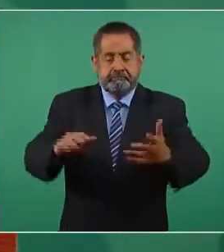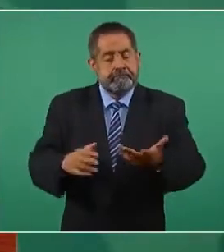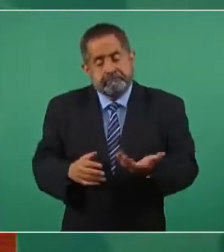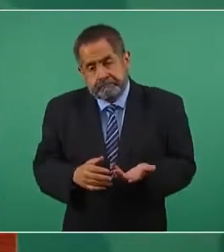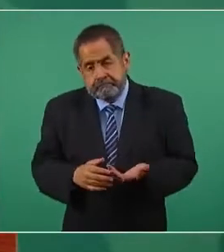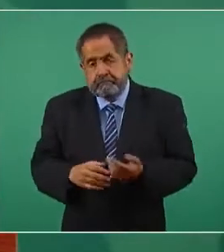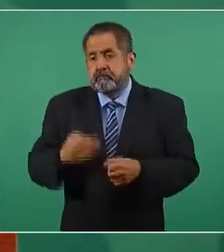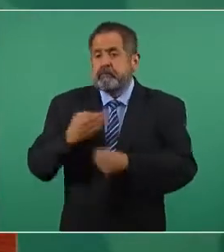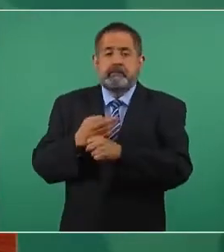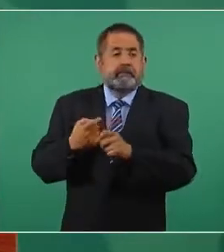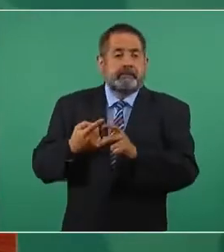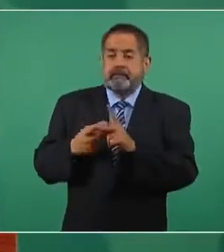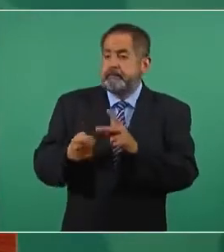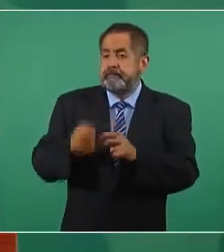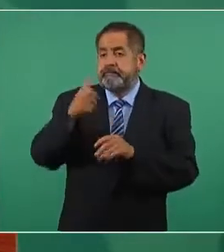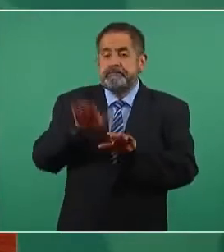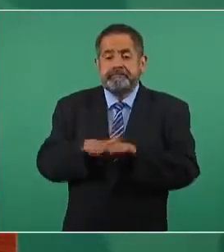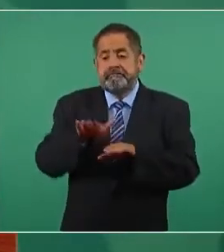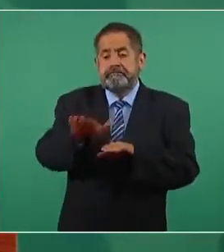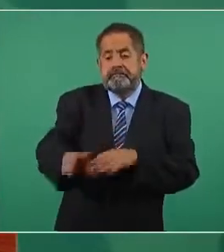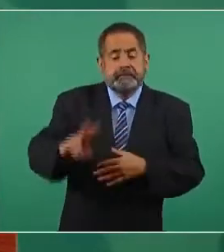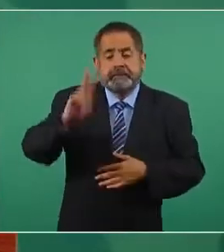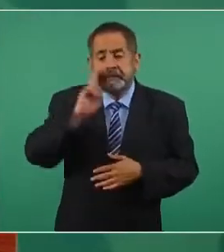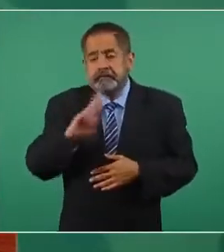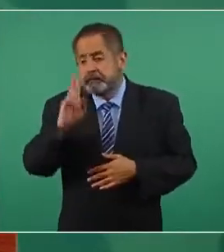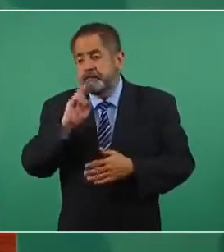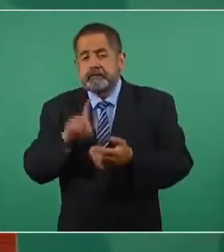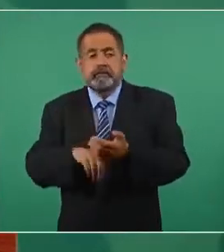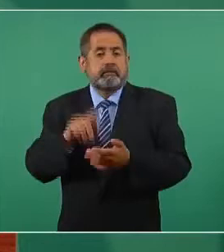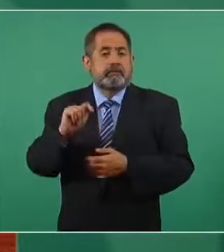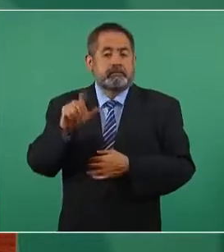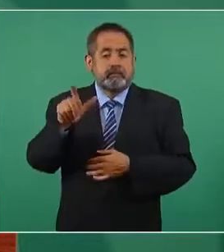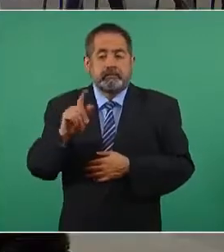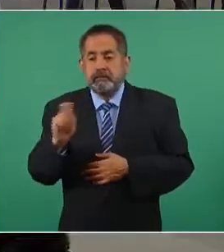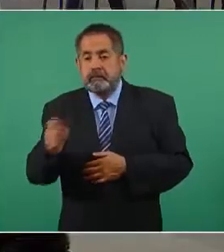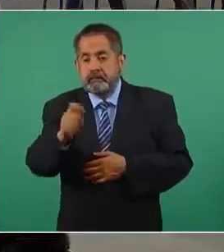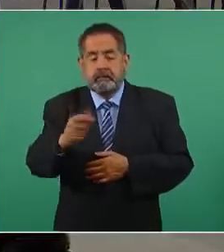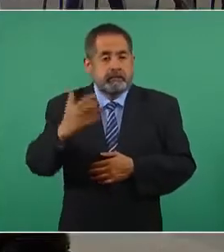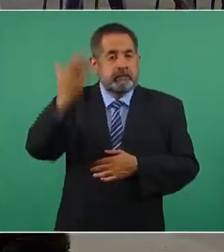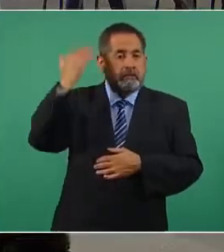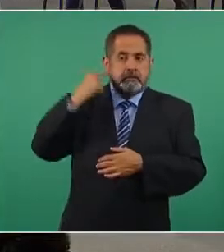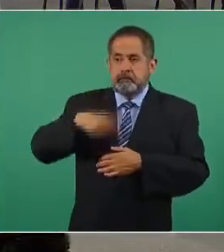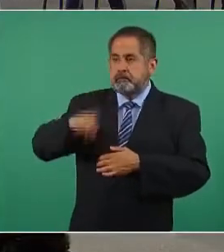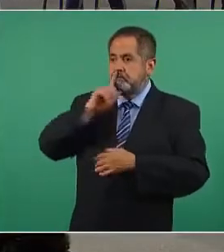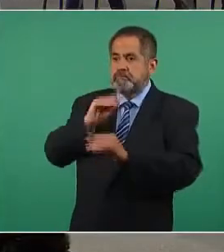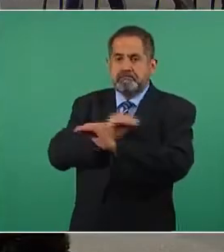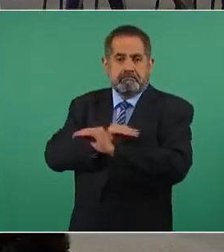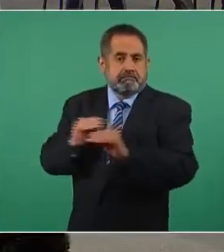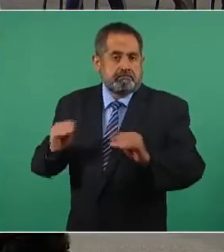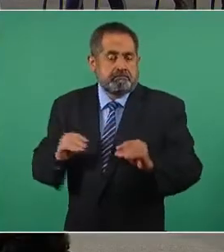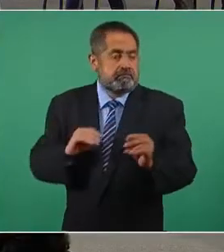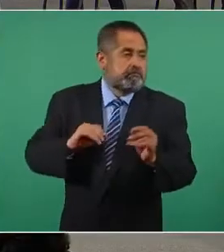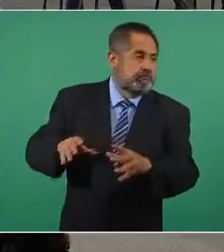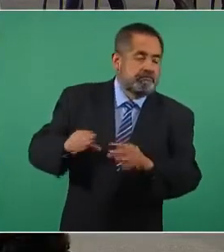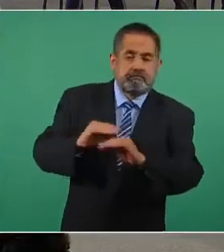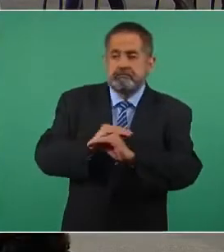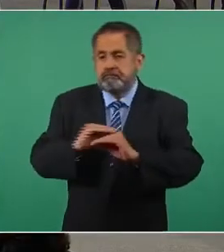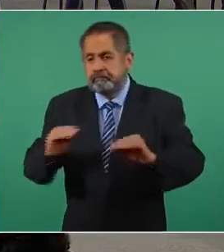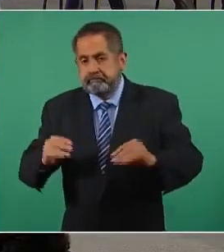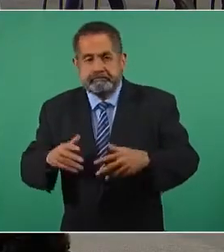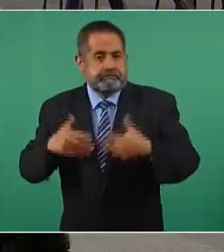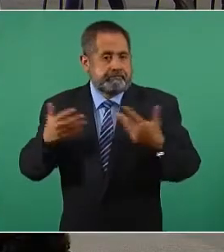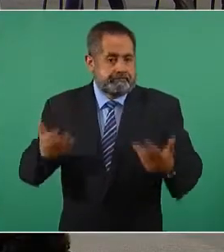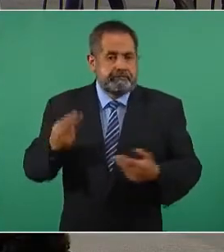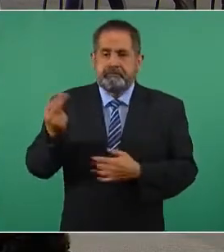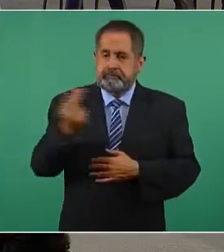es un primer acercamiento precisamente a esos espacios que por mucho tiempo quedaron mudos y quedaron en silencio y olvidados, y que pues